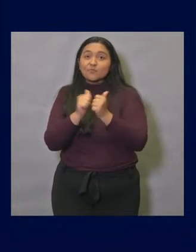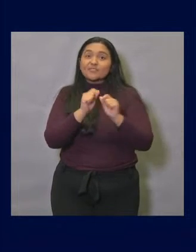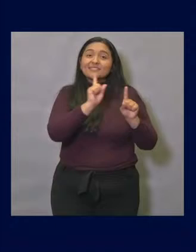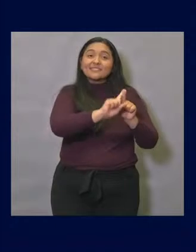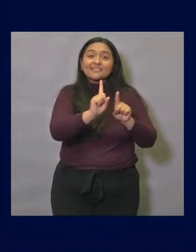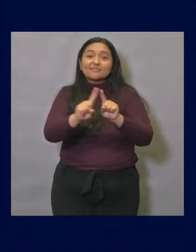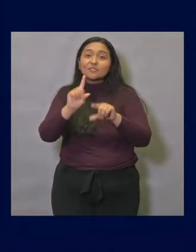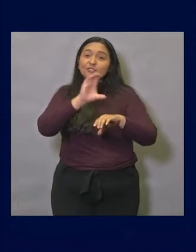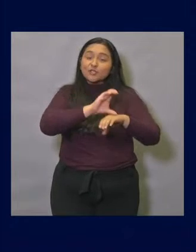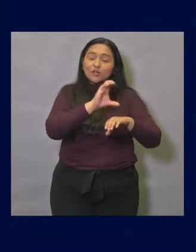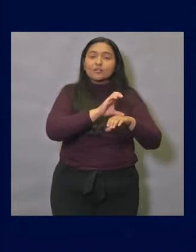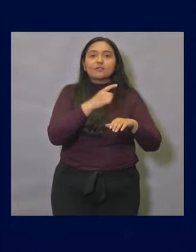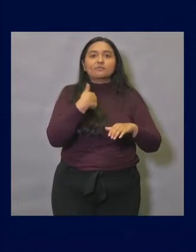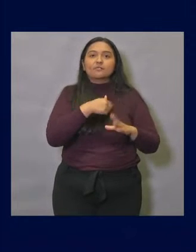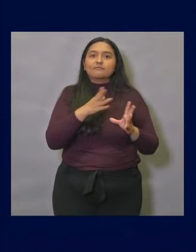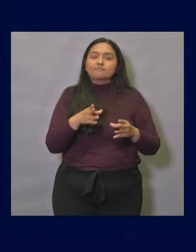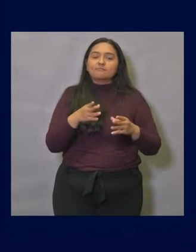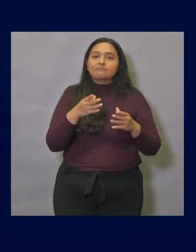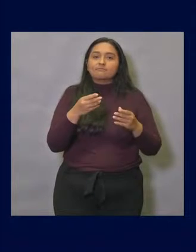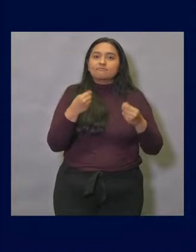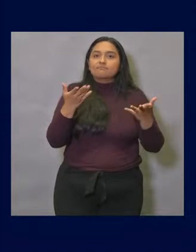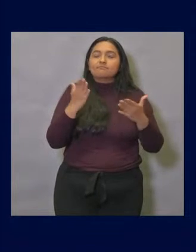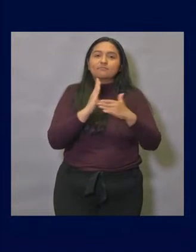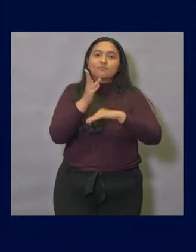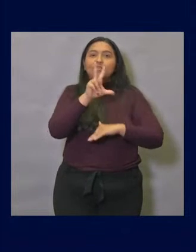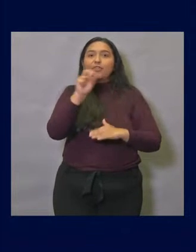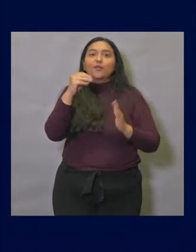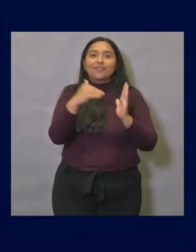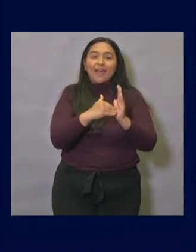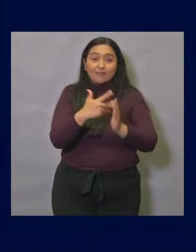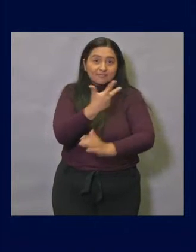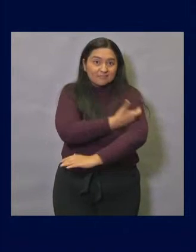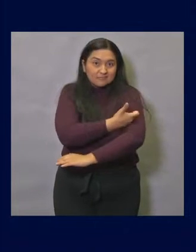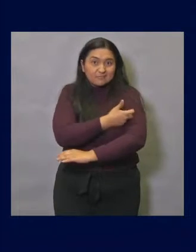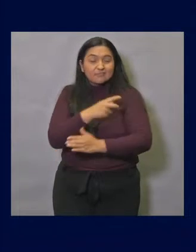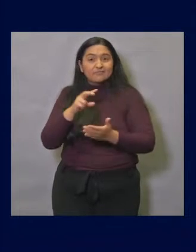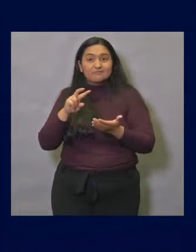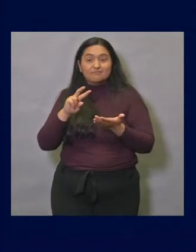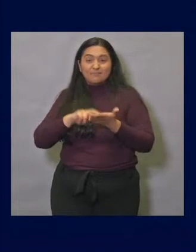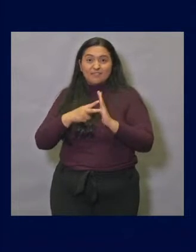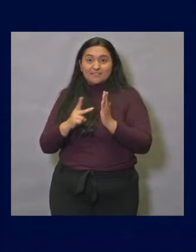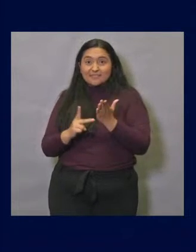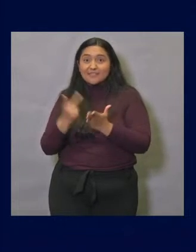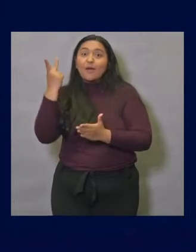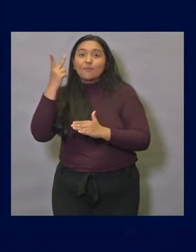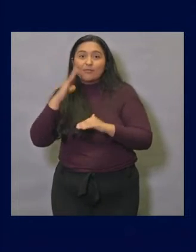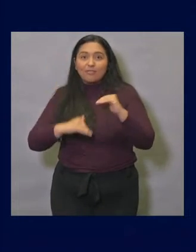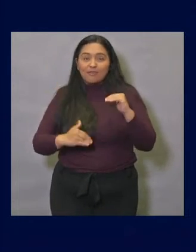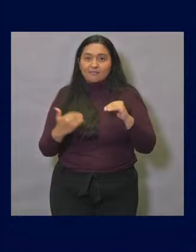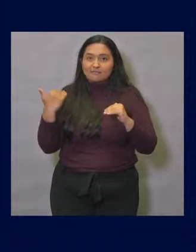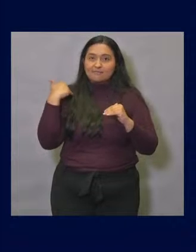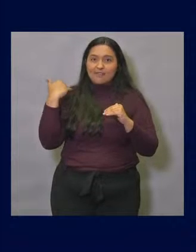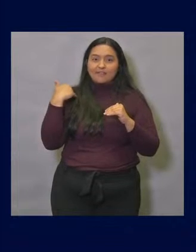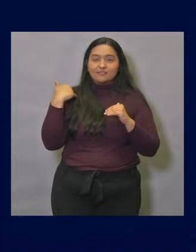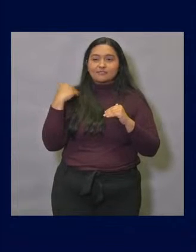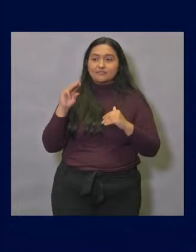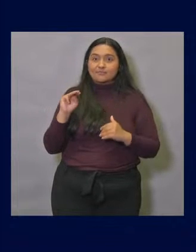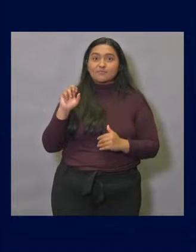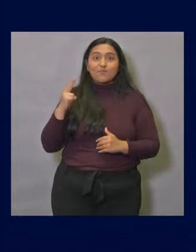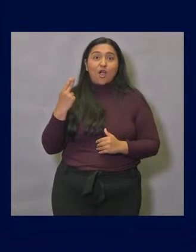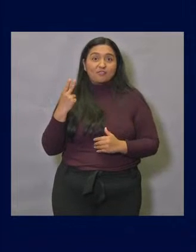casi 30,000 dosis de vacuna. Eso es más del doble de lo que proyectamos que entregaría este esfuerzo en